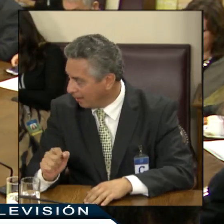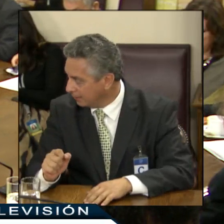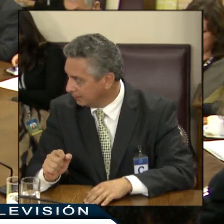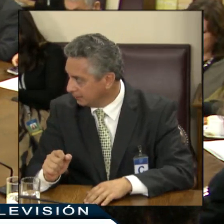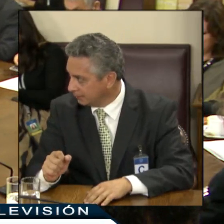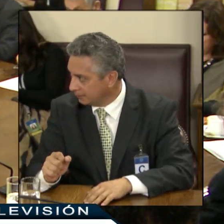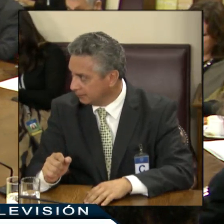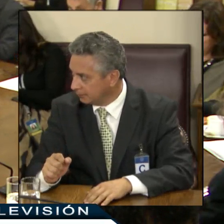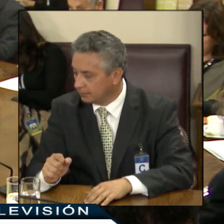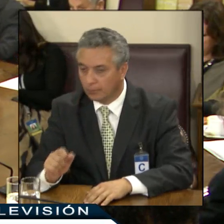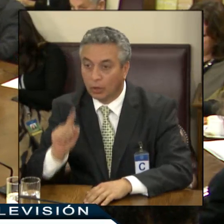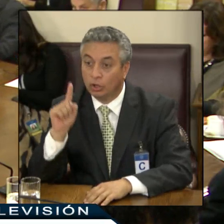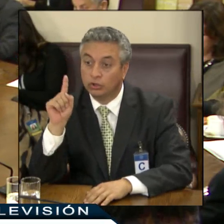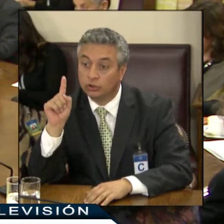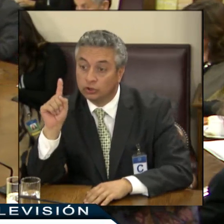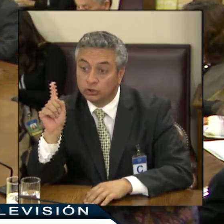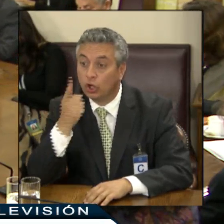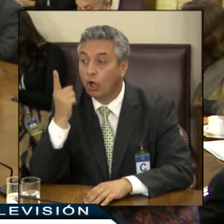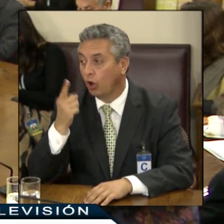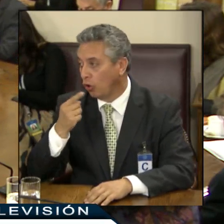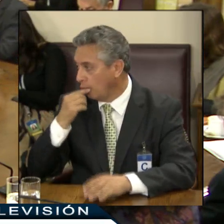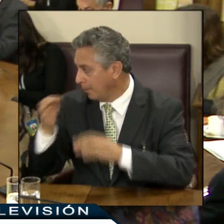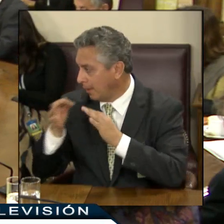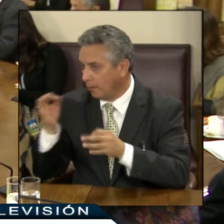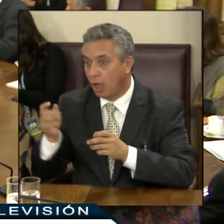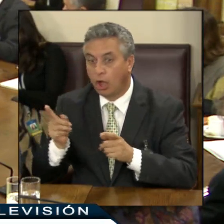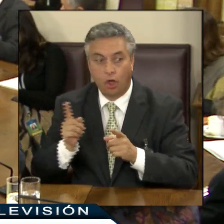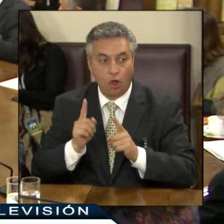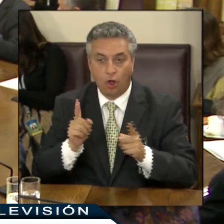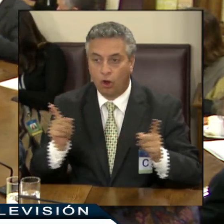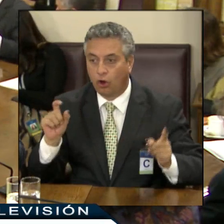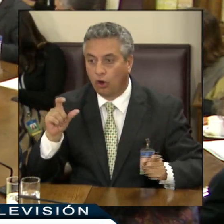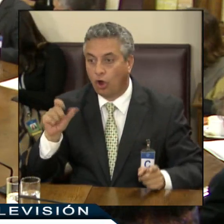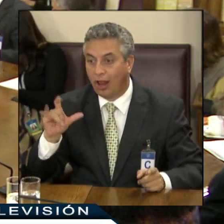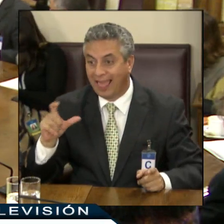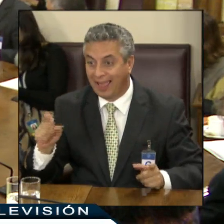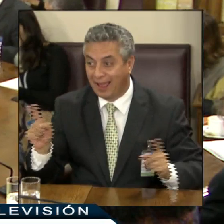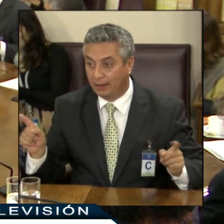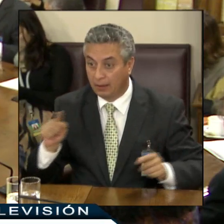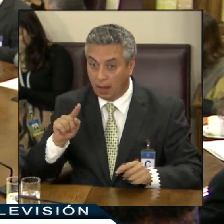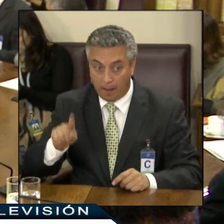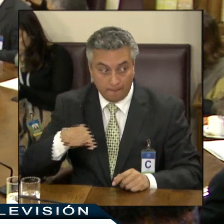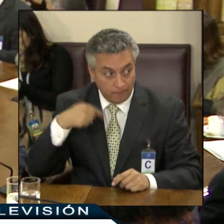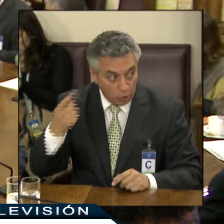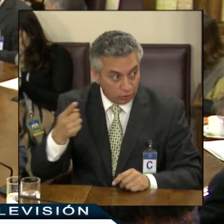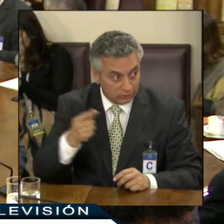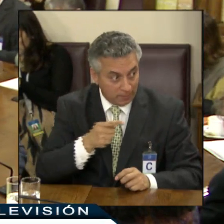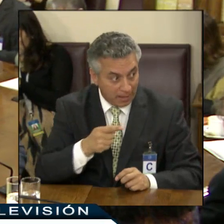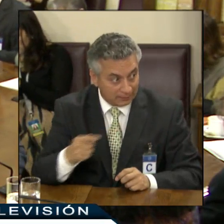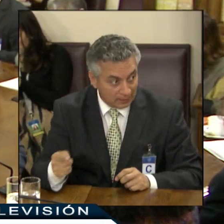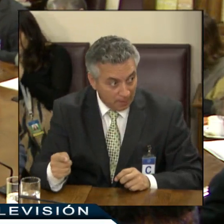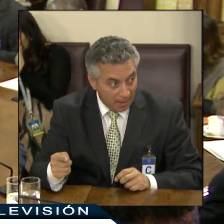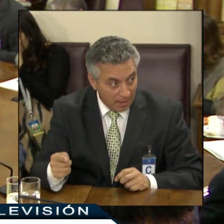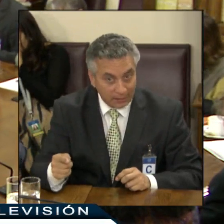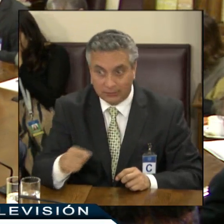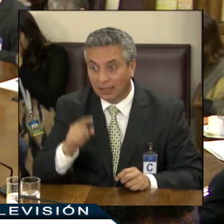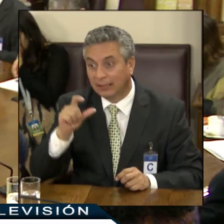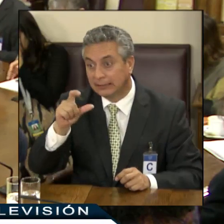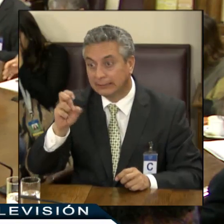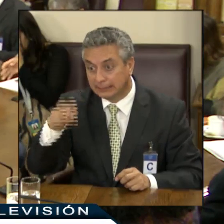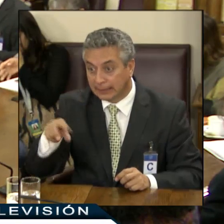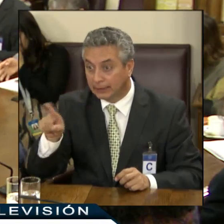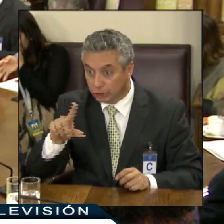regada solo comentarle a los demás colegas que como la próxima semana tenemos censo y